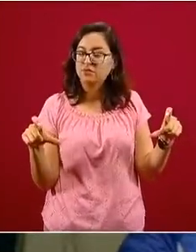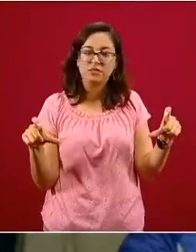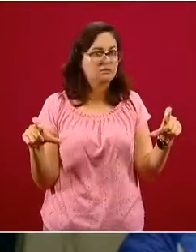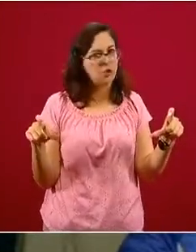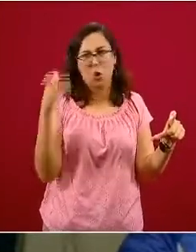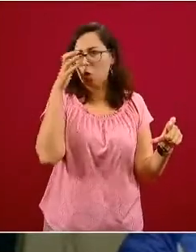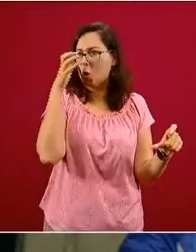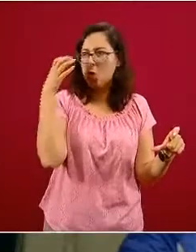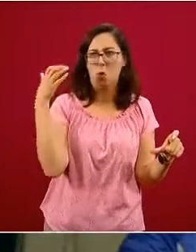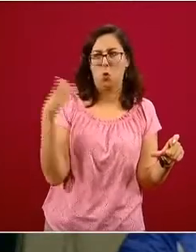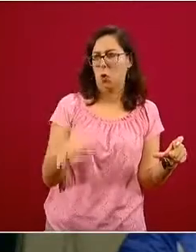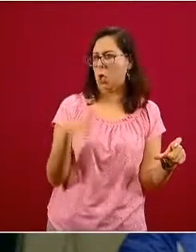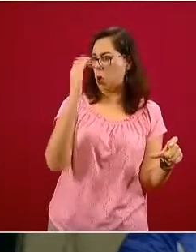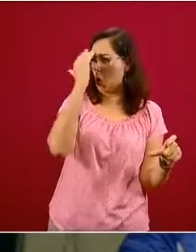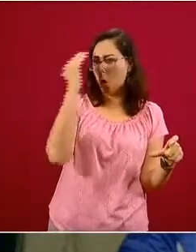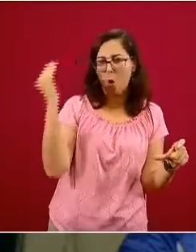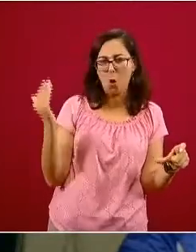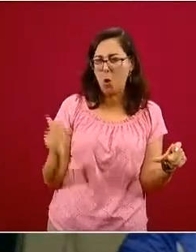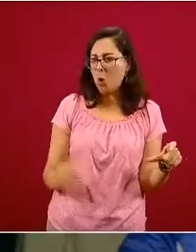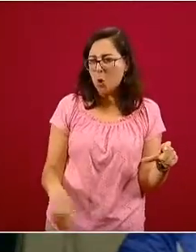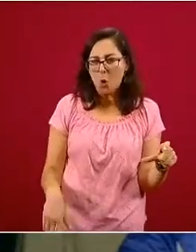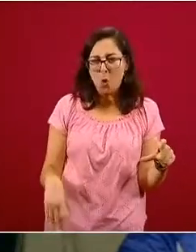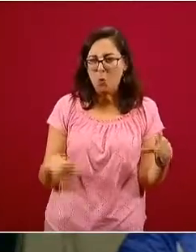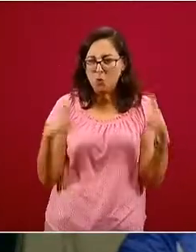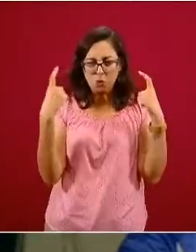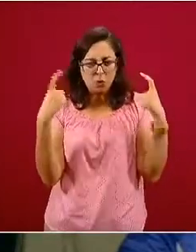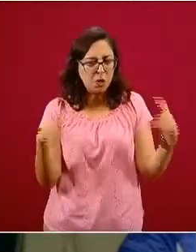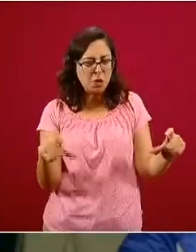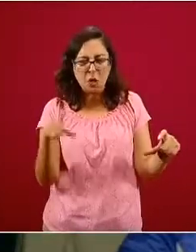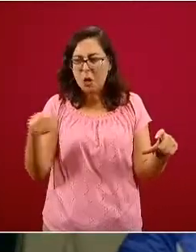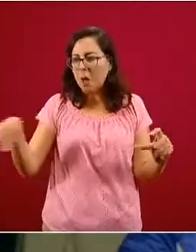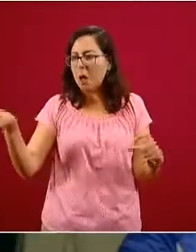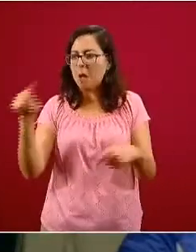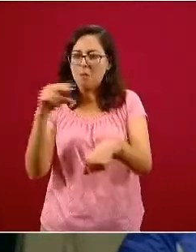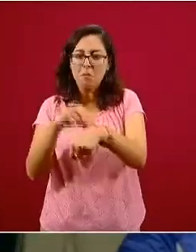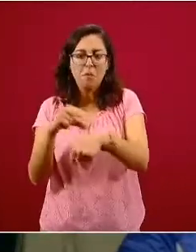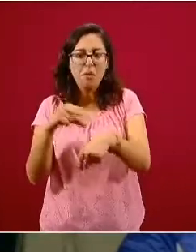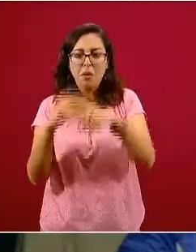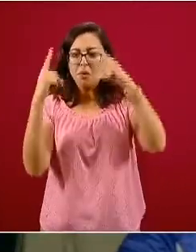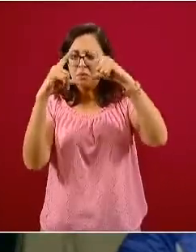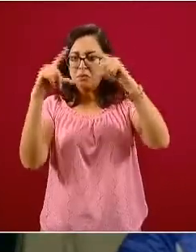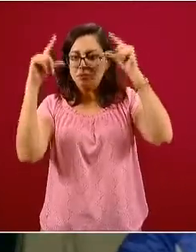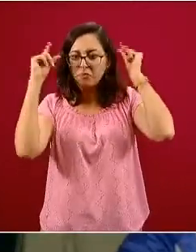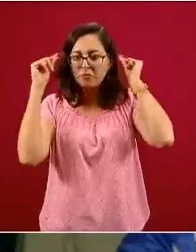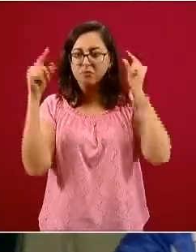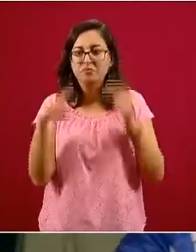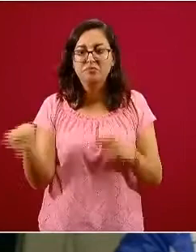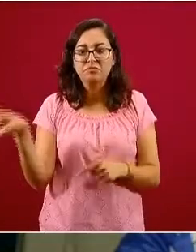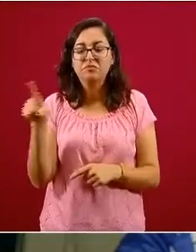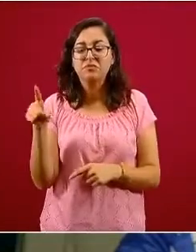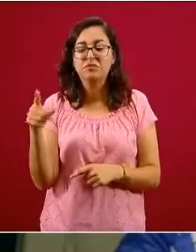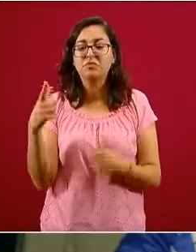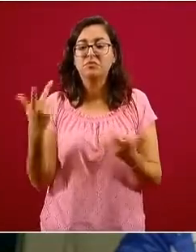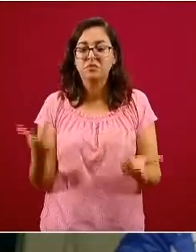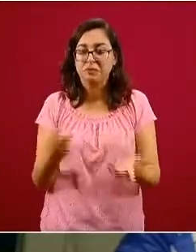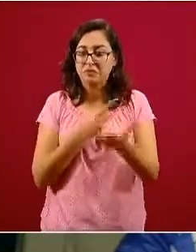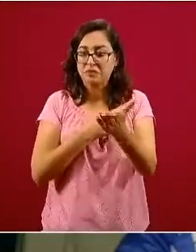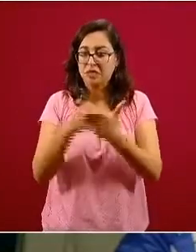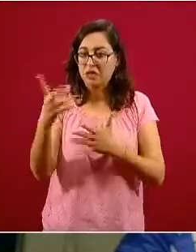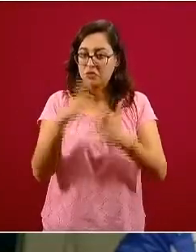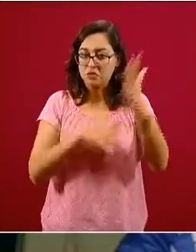muy cruel. A los médicos y a las enfermeras se les obligaba a renunciar a sus